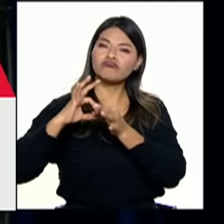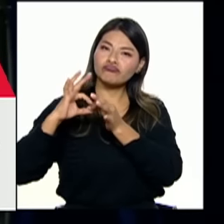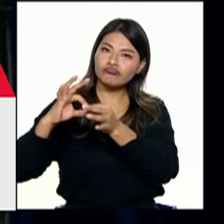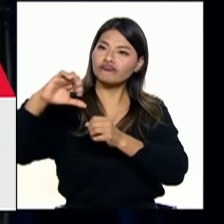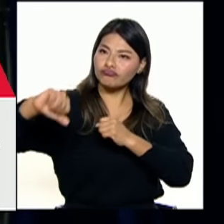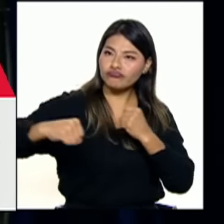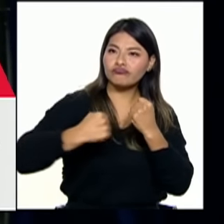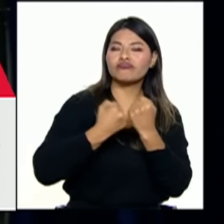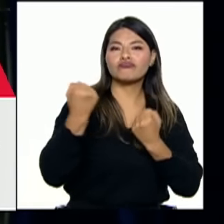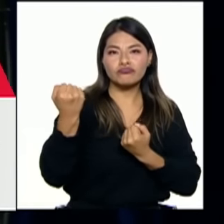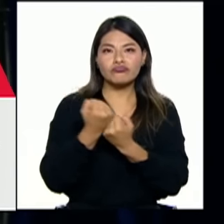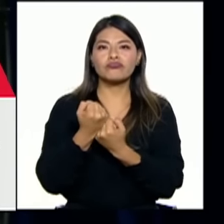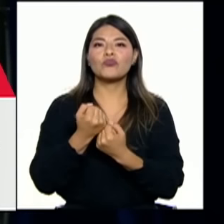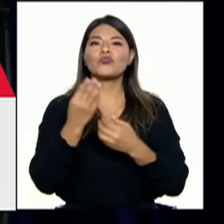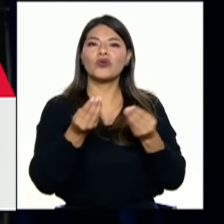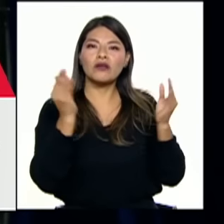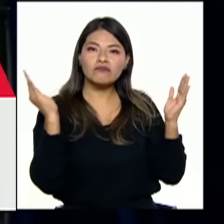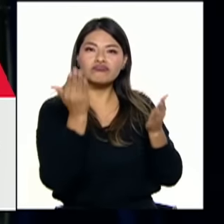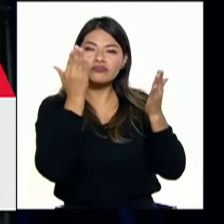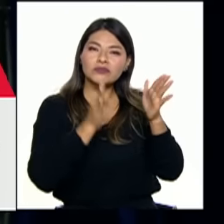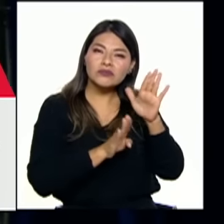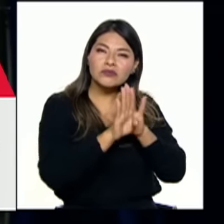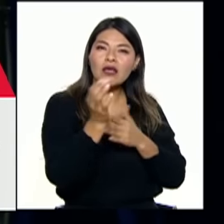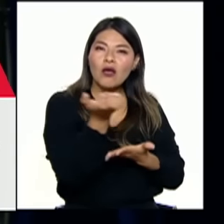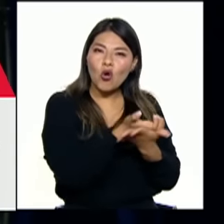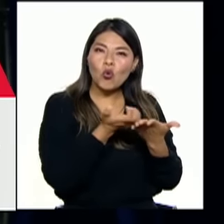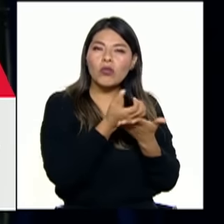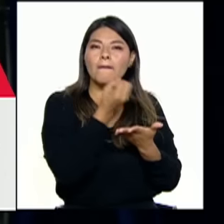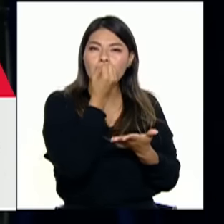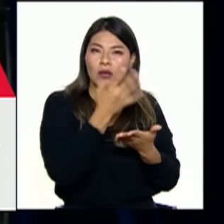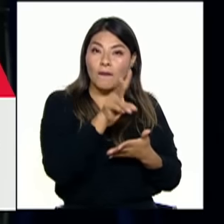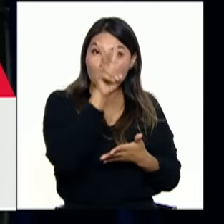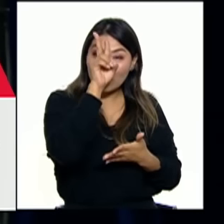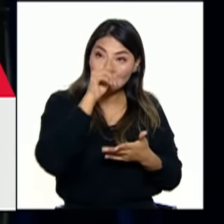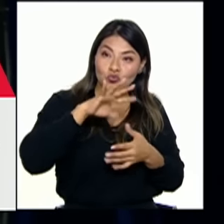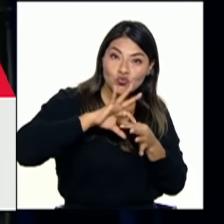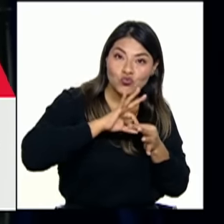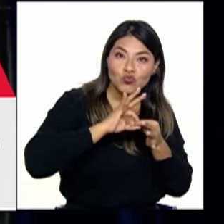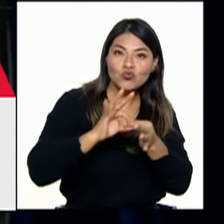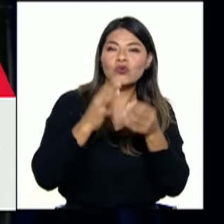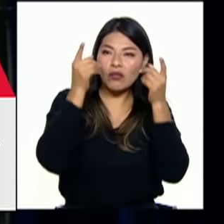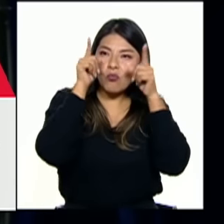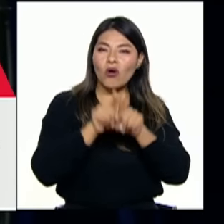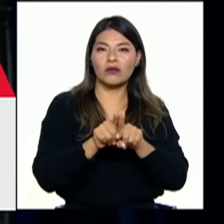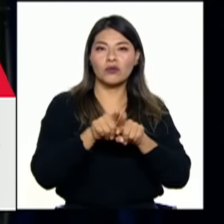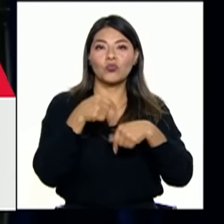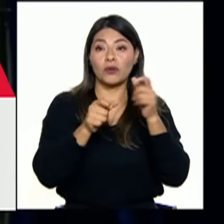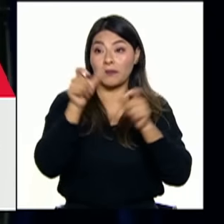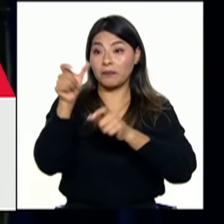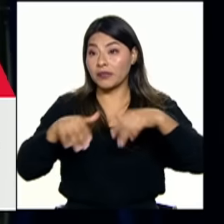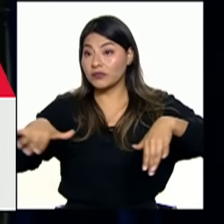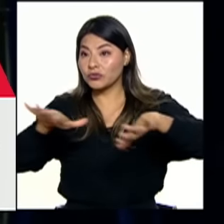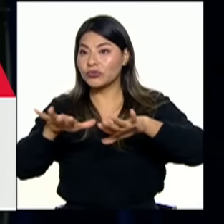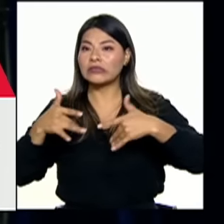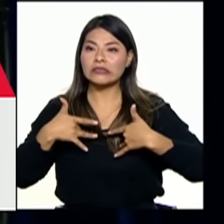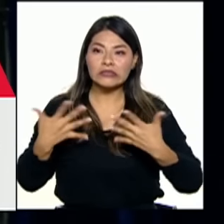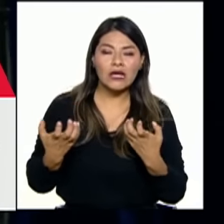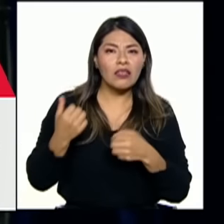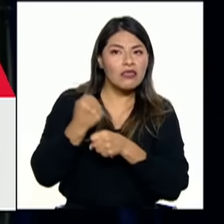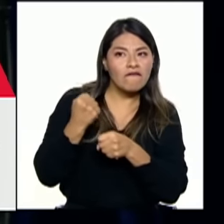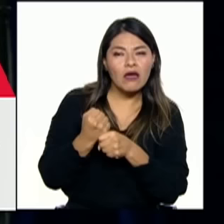de impulsar la economía peruana para mejorar la calidad de vida de las peruanas, de